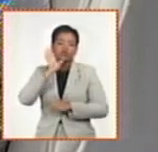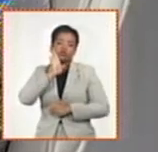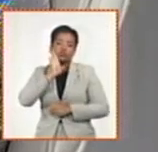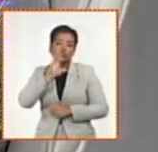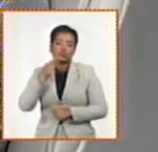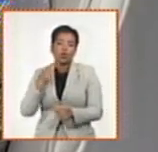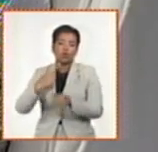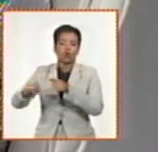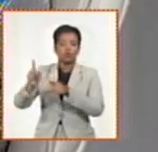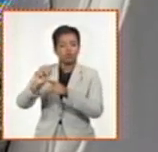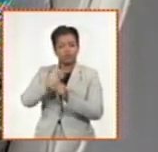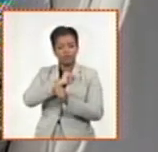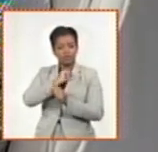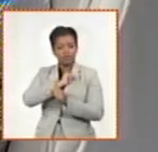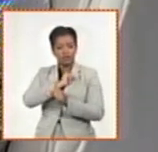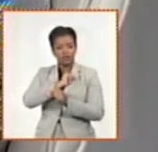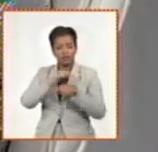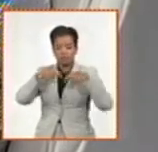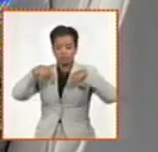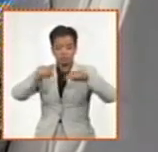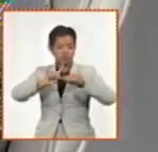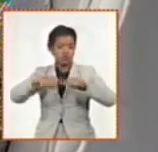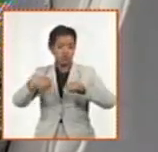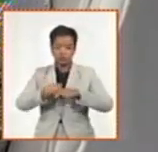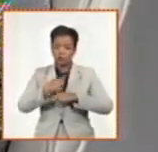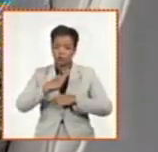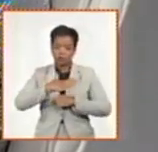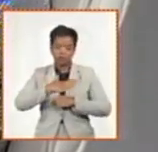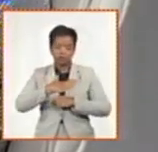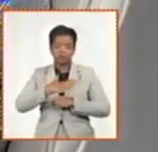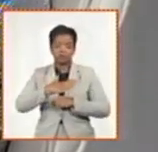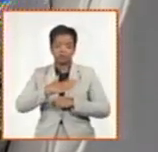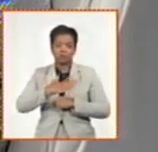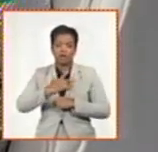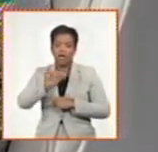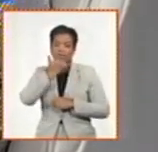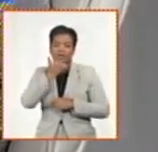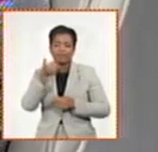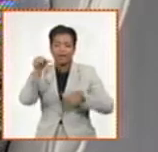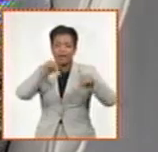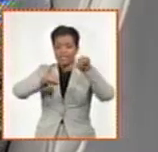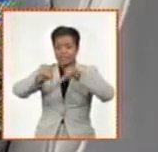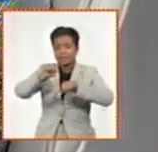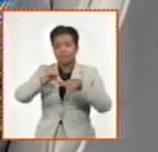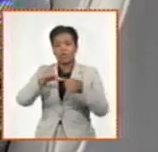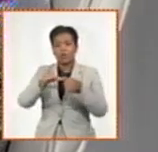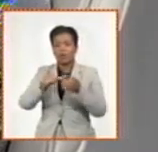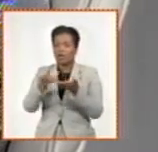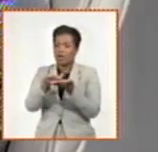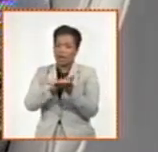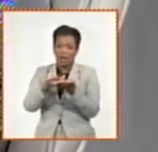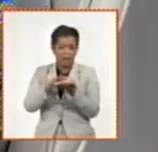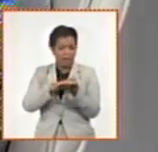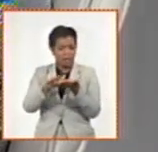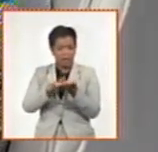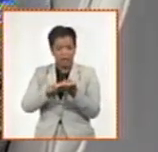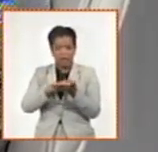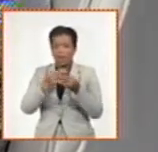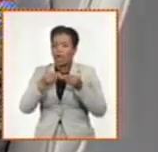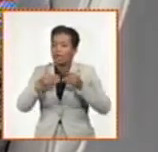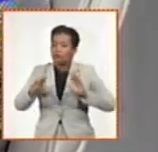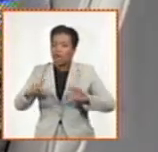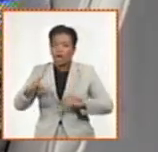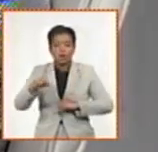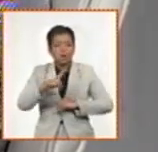plagas de otra finca. Nosotros no utilizamos productos químicos, no utilizamos fertilizantes químicos, nunca hemos utilizado solamente